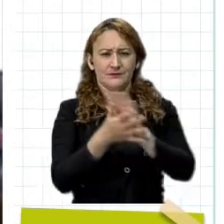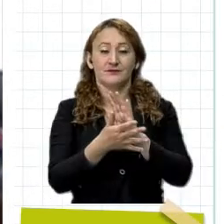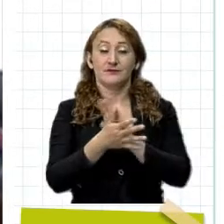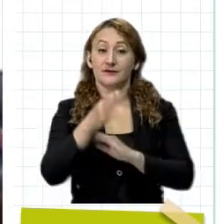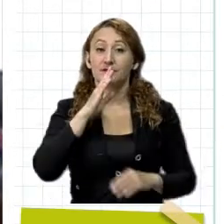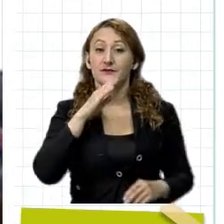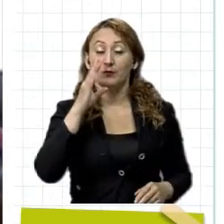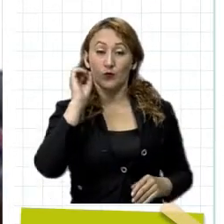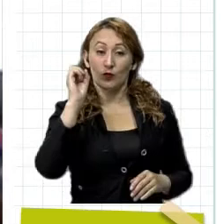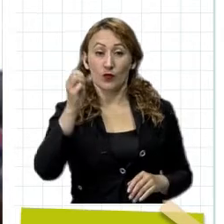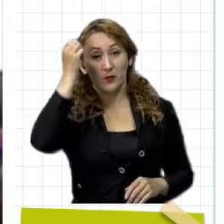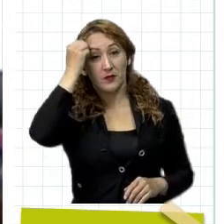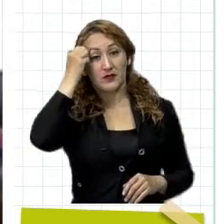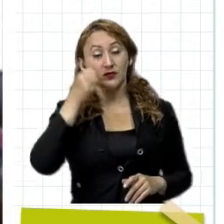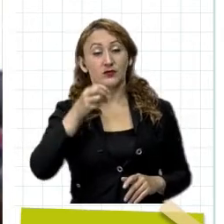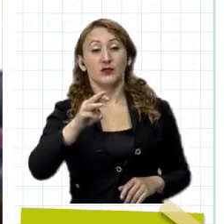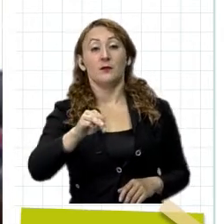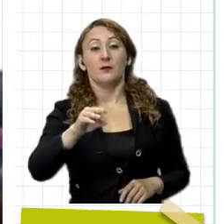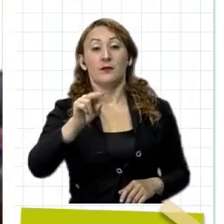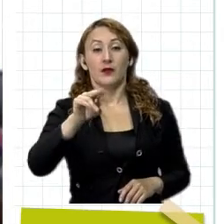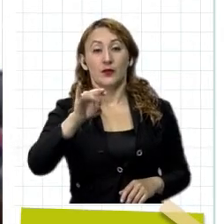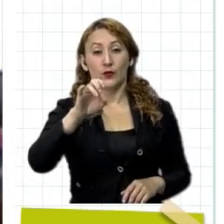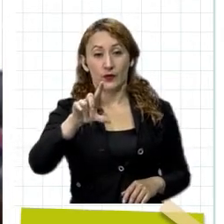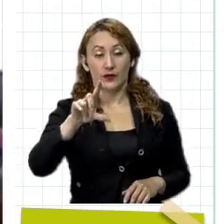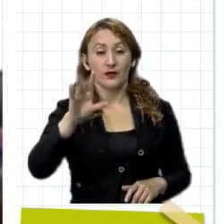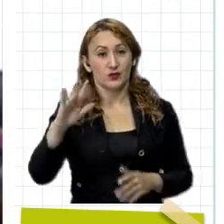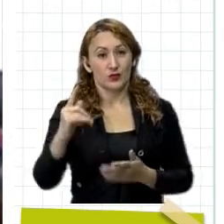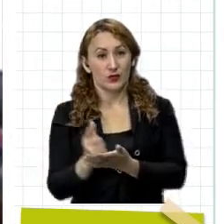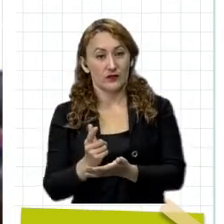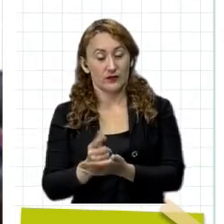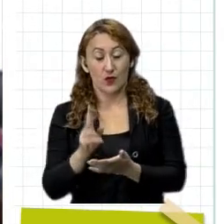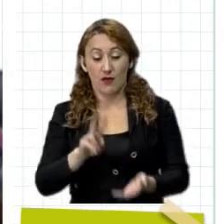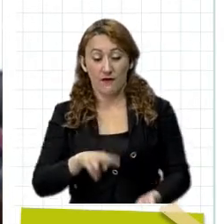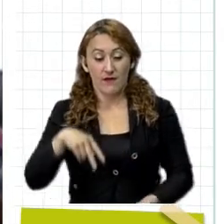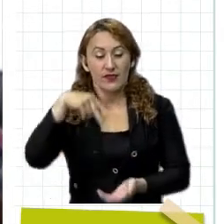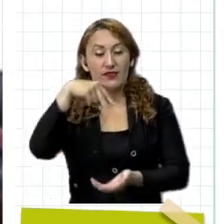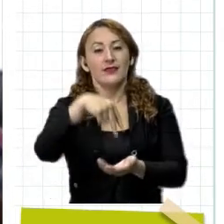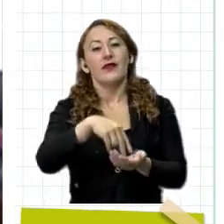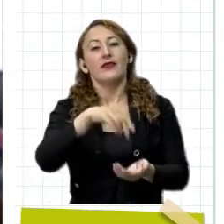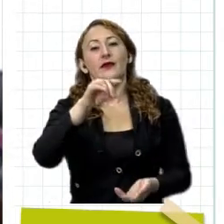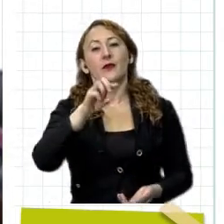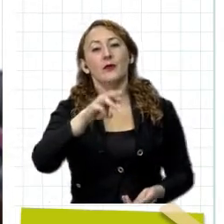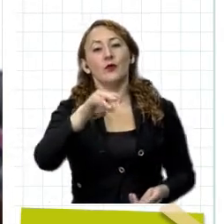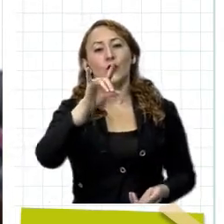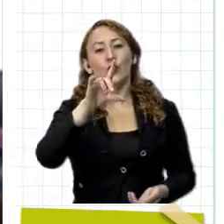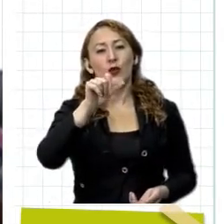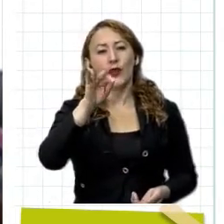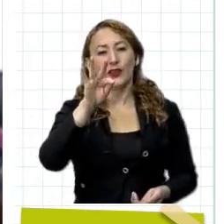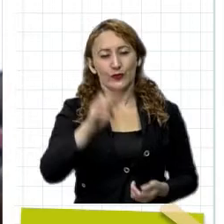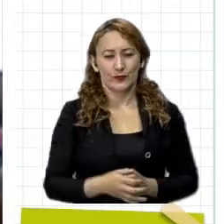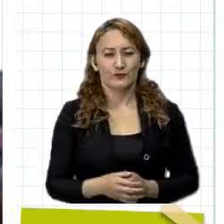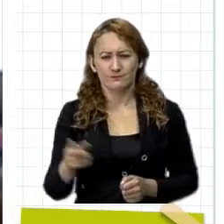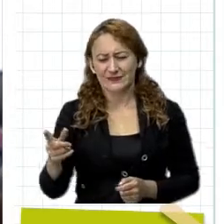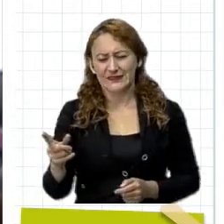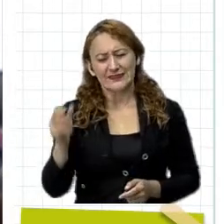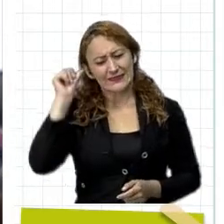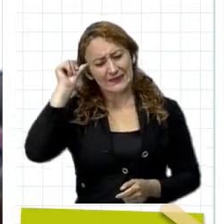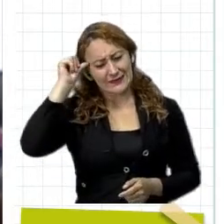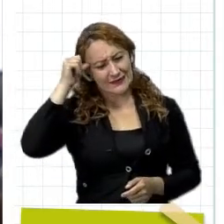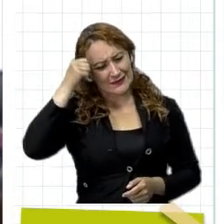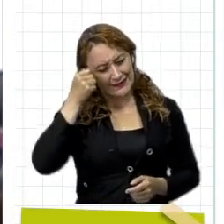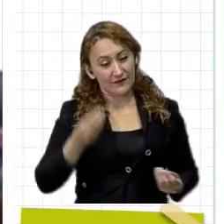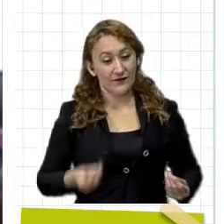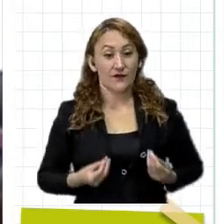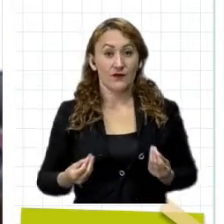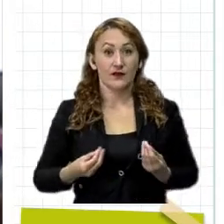Manuel Zapata Olivella en su libro Levántate, mulato, en el que él está rememorando su experiencia de estudiante